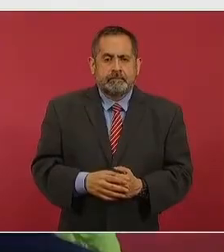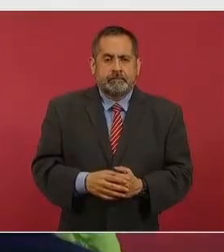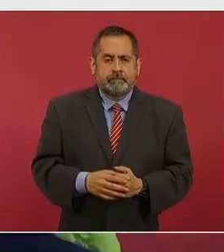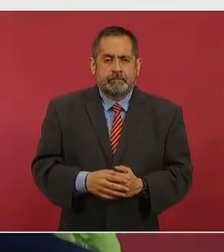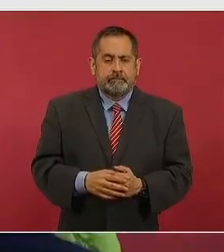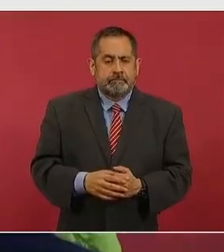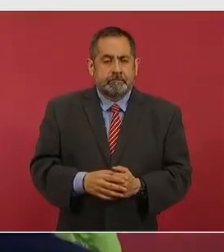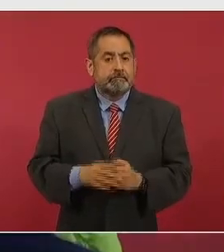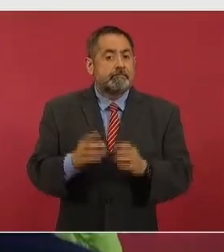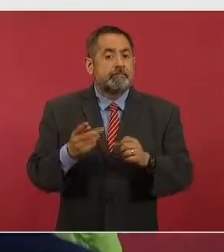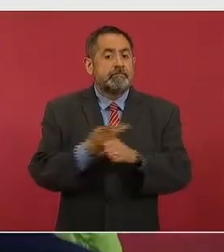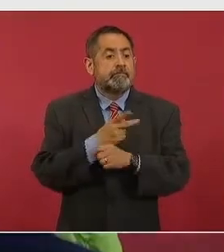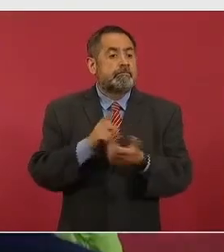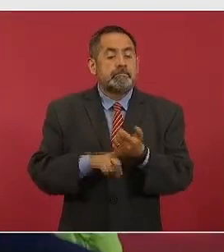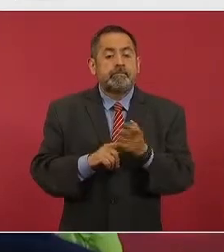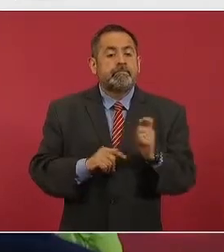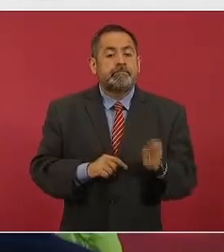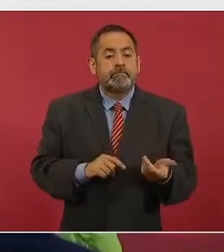Inmediatamente